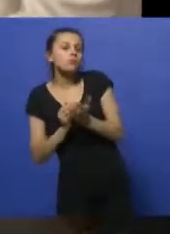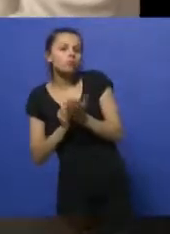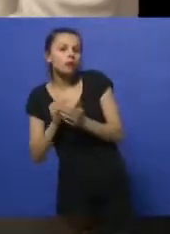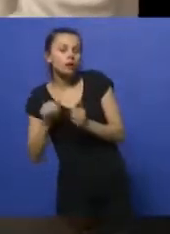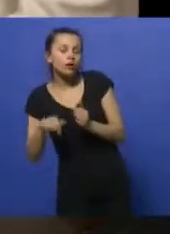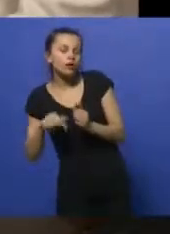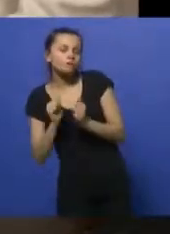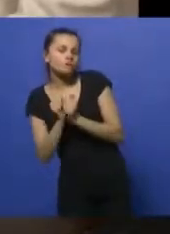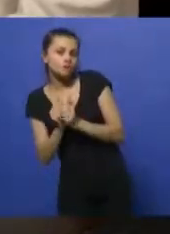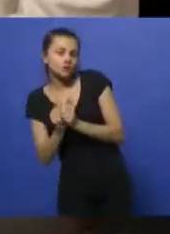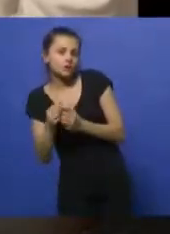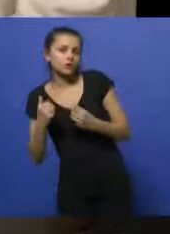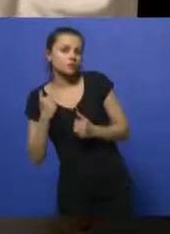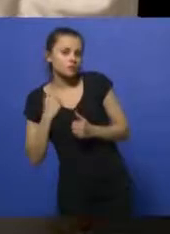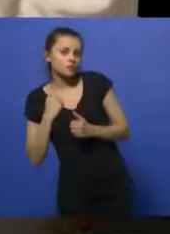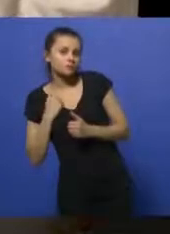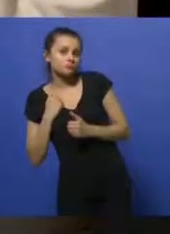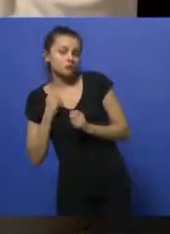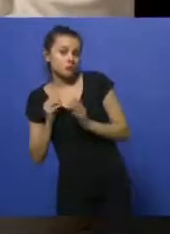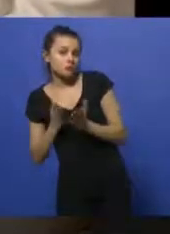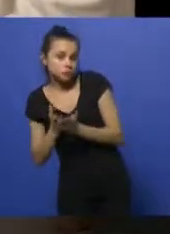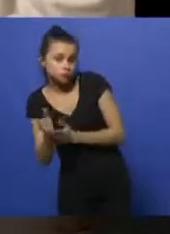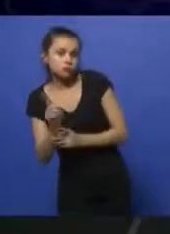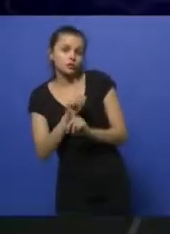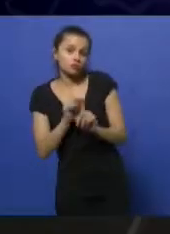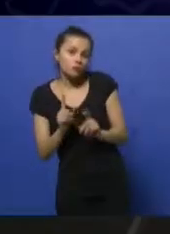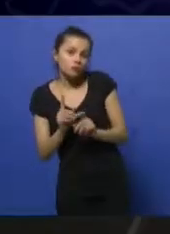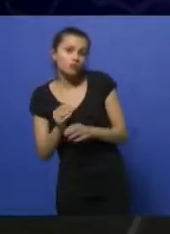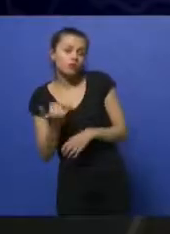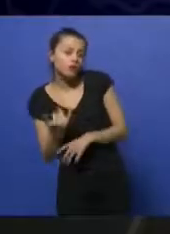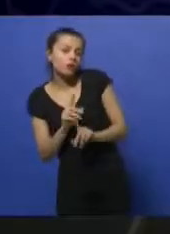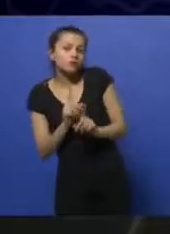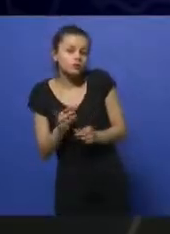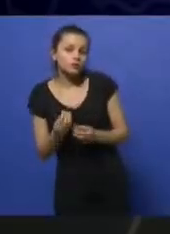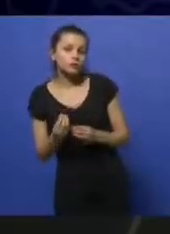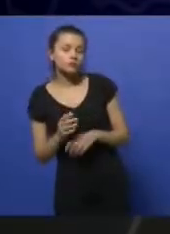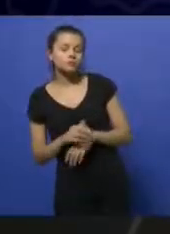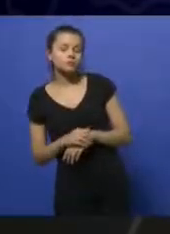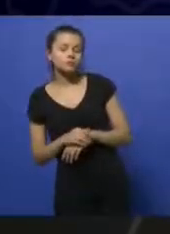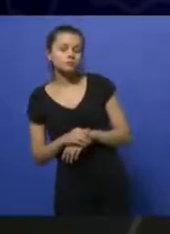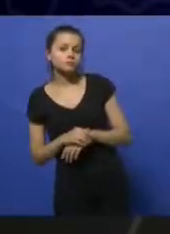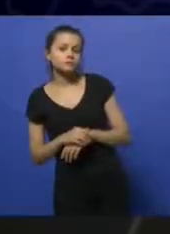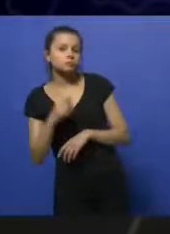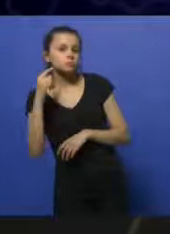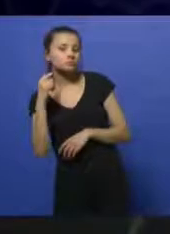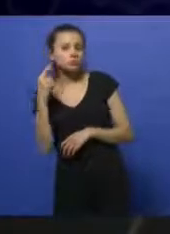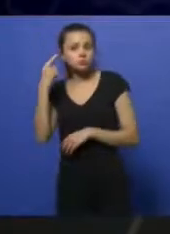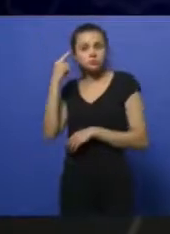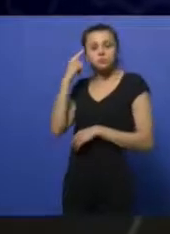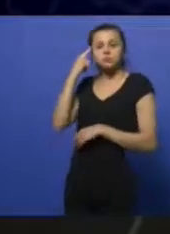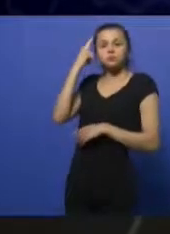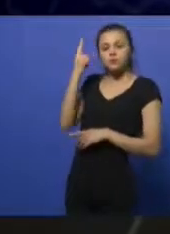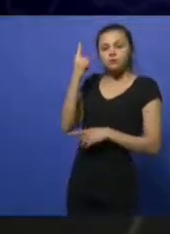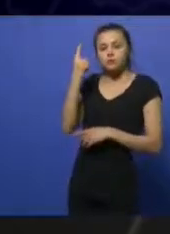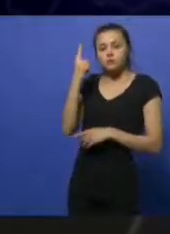Bueno, digo, ¿se produce, no se produce, digamos, está estancada? Digamos, yo creo que hay el mercado y las